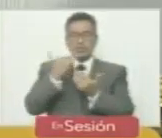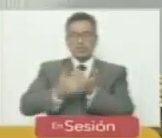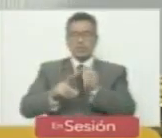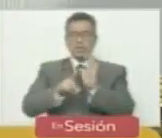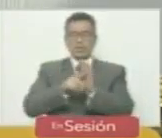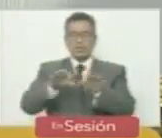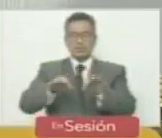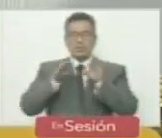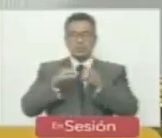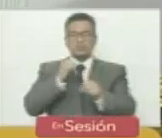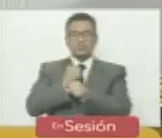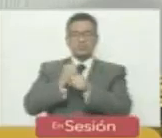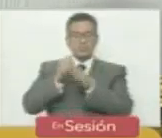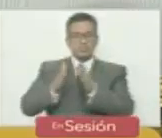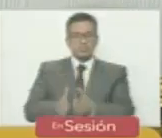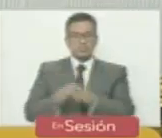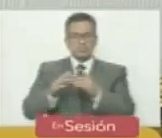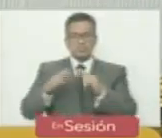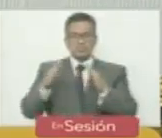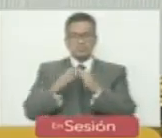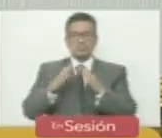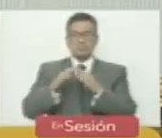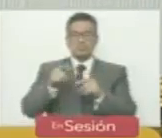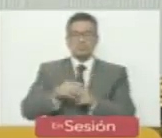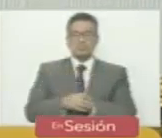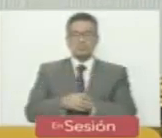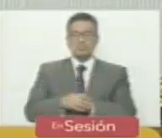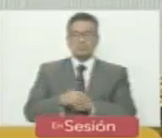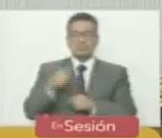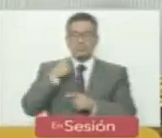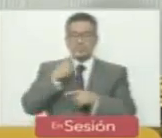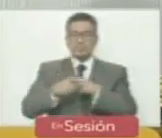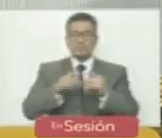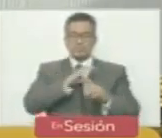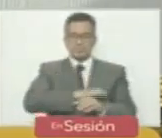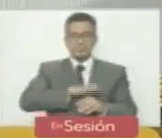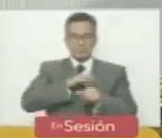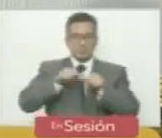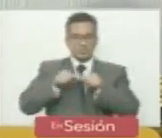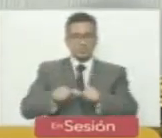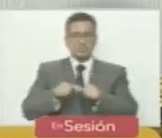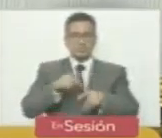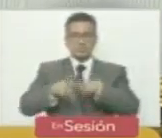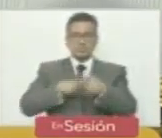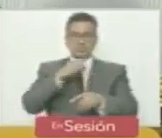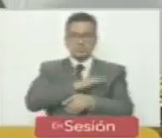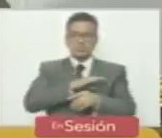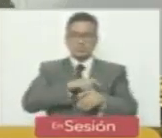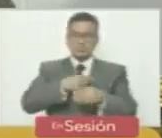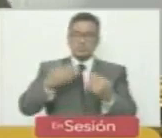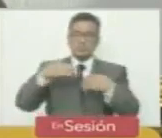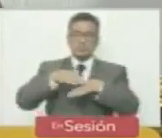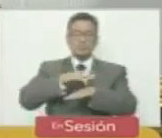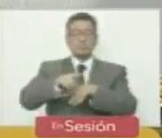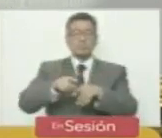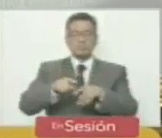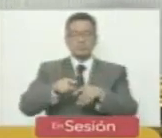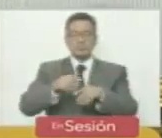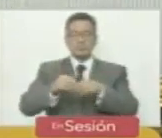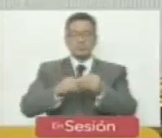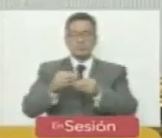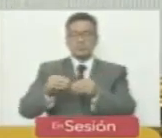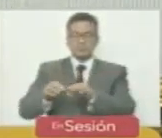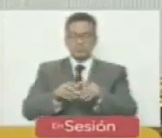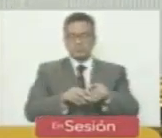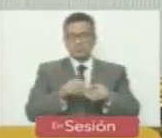ley especial de trabajadoras y trabajadores a domicilio y se remite a la Comisión Permanente de Desarrollo Social Integral a los fines de la elaboración